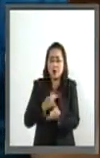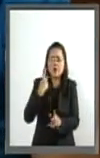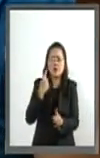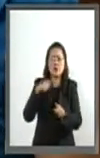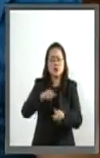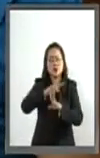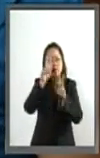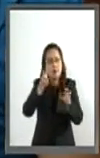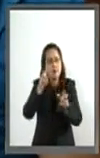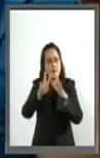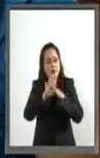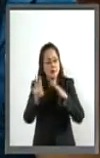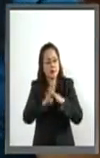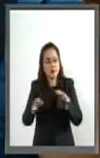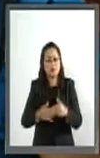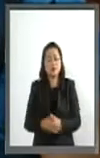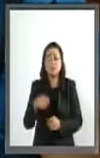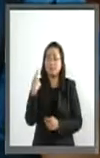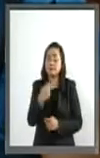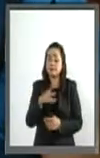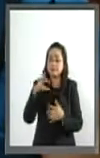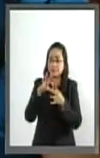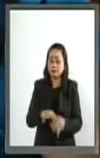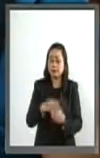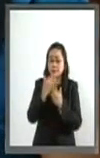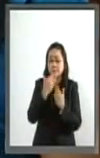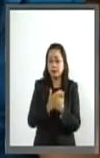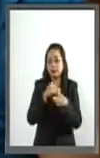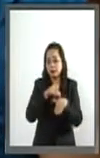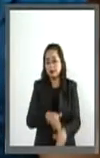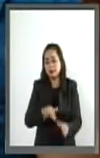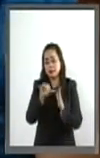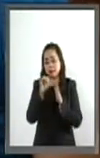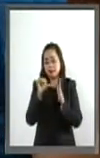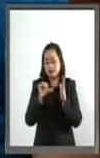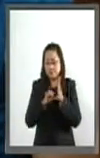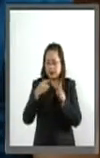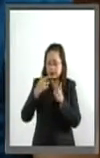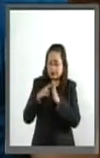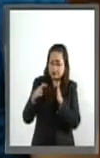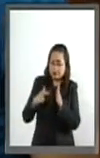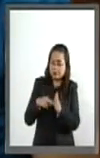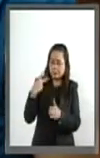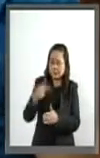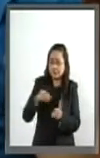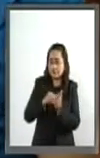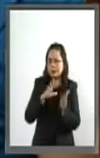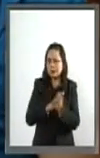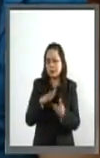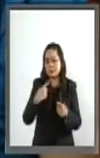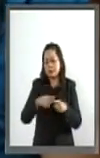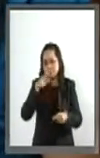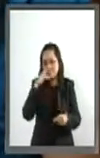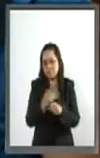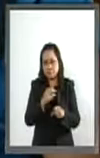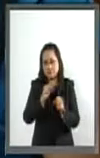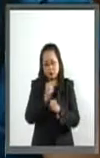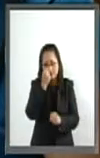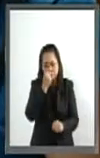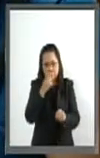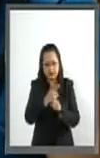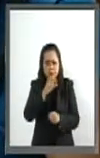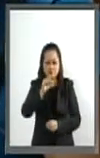materia migratoria, de conformidad con los lineamientos establecidos por la Secretaría de Relaciones Exteriores. A